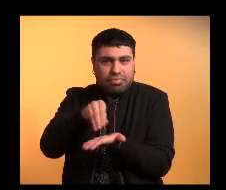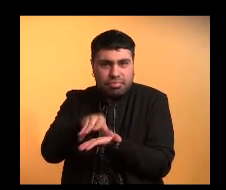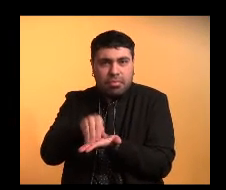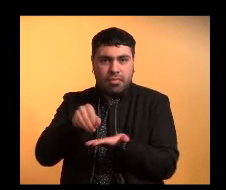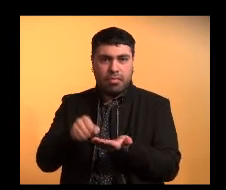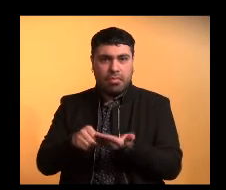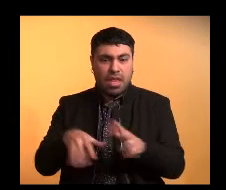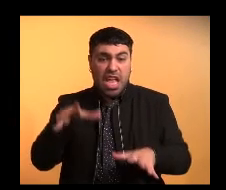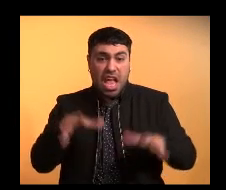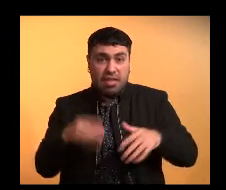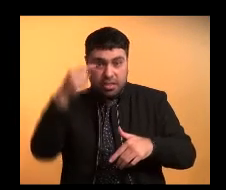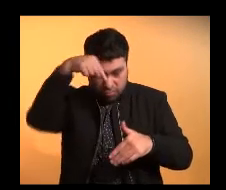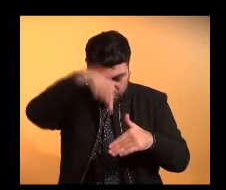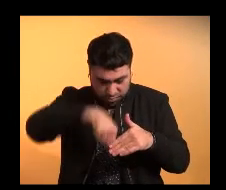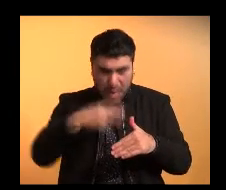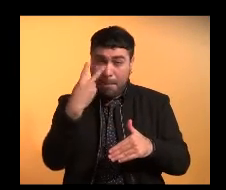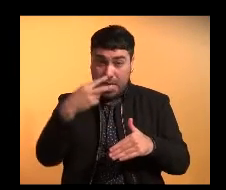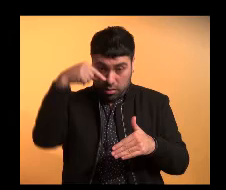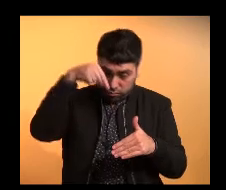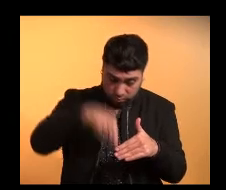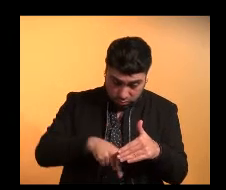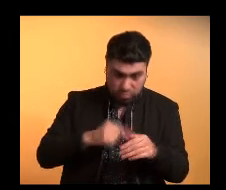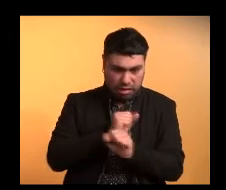haber una poza de marea o puede haber una roca.